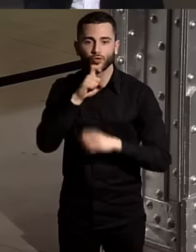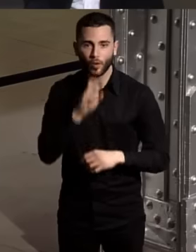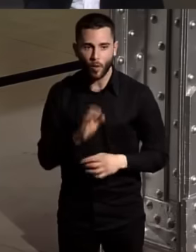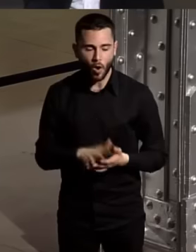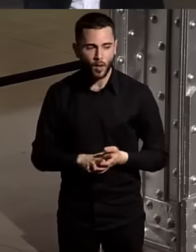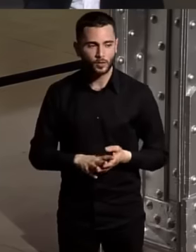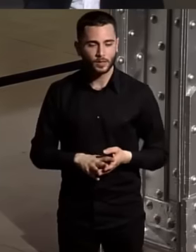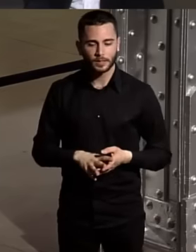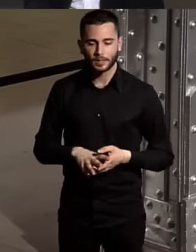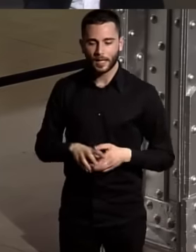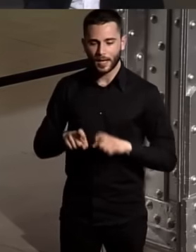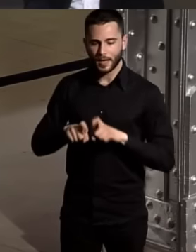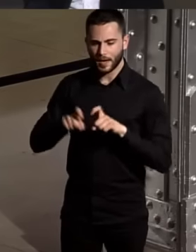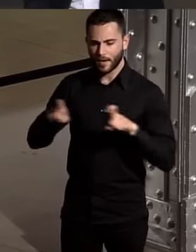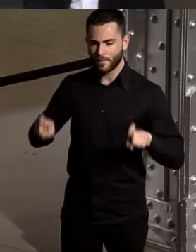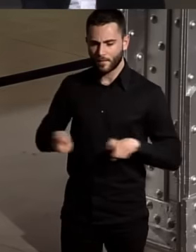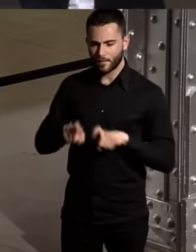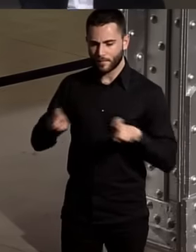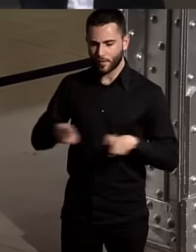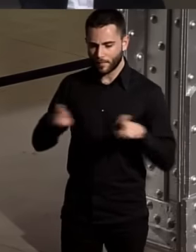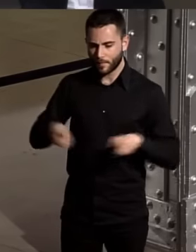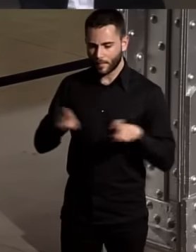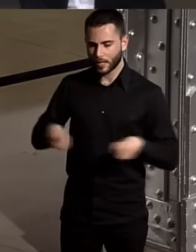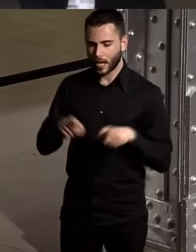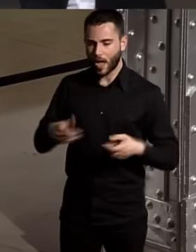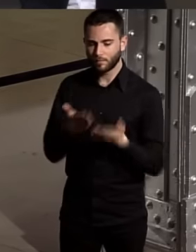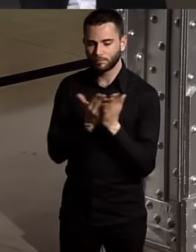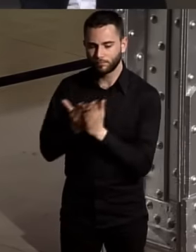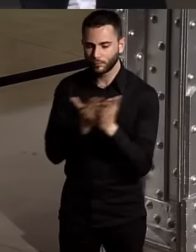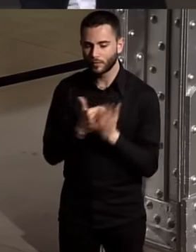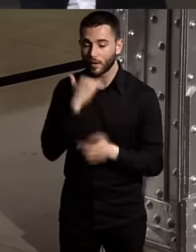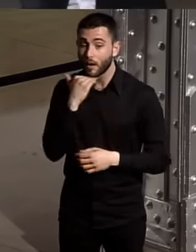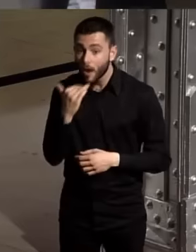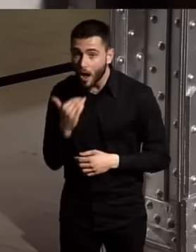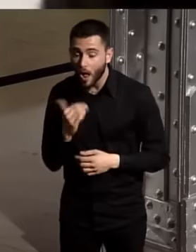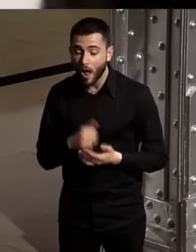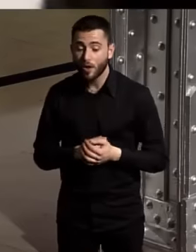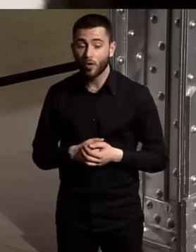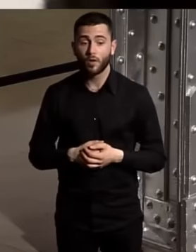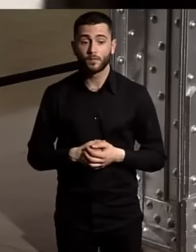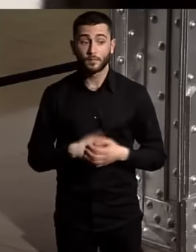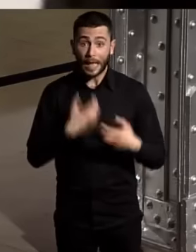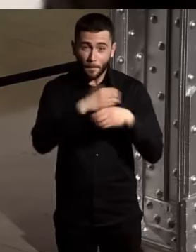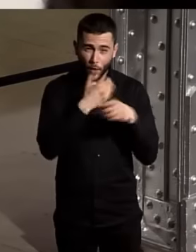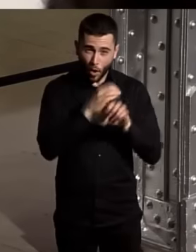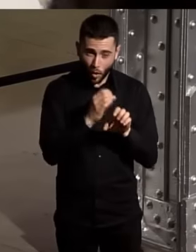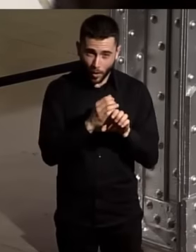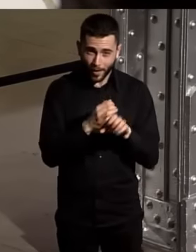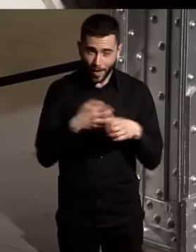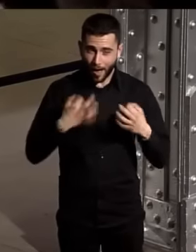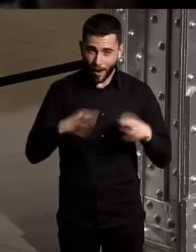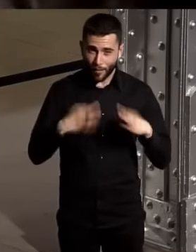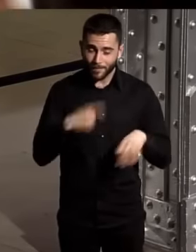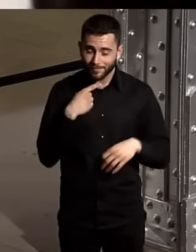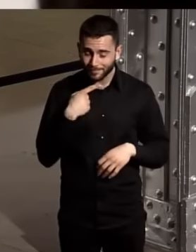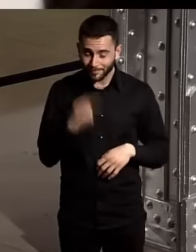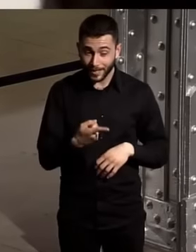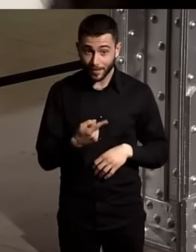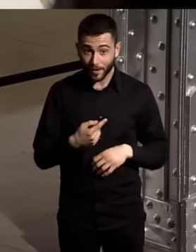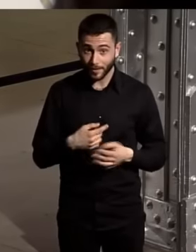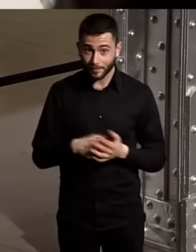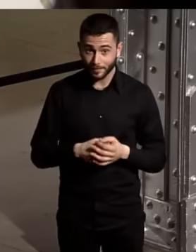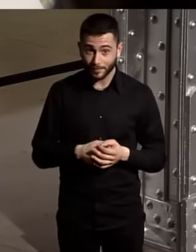informática pues Pues mira ía se suele decir que lo que